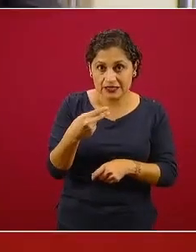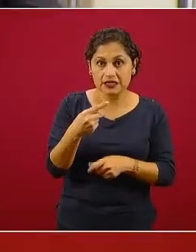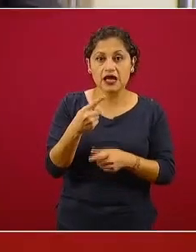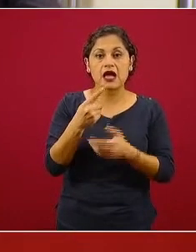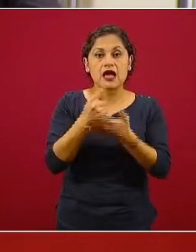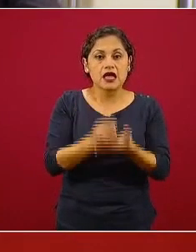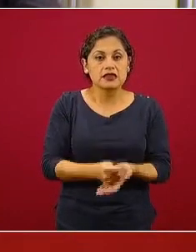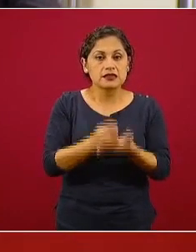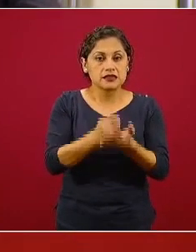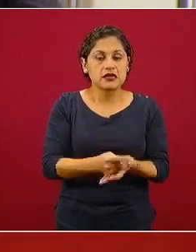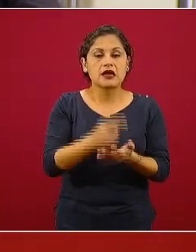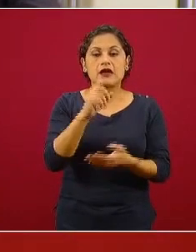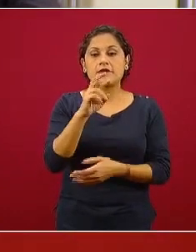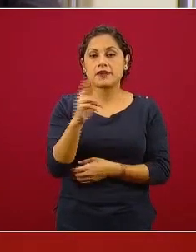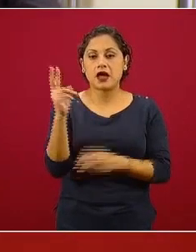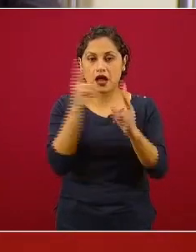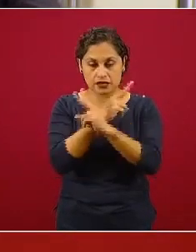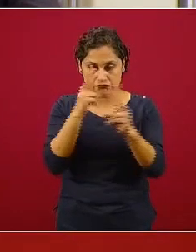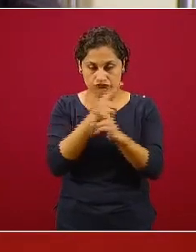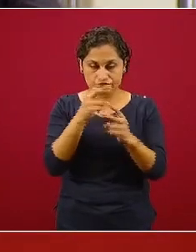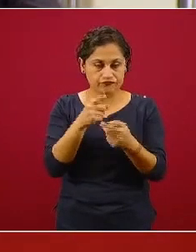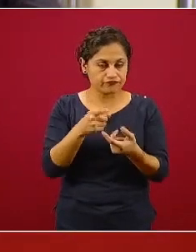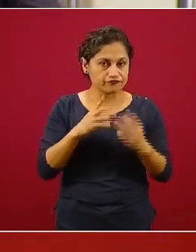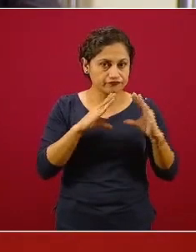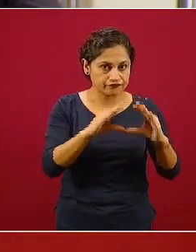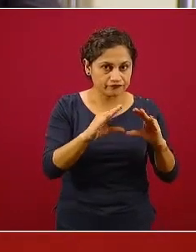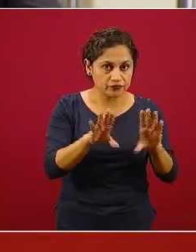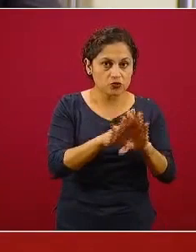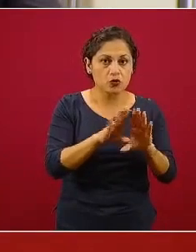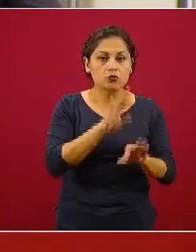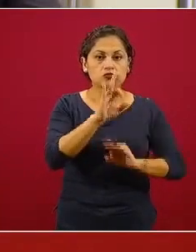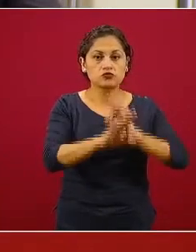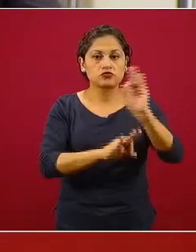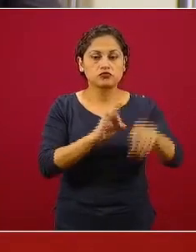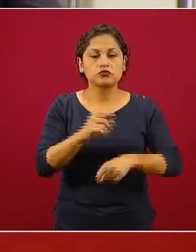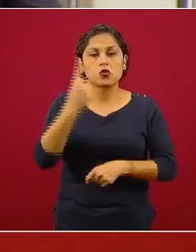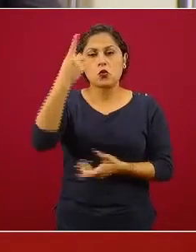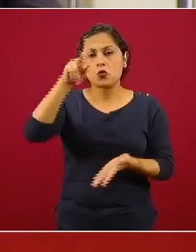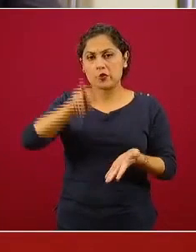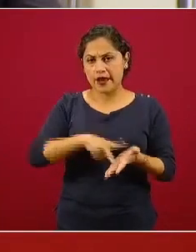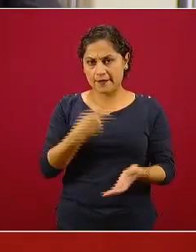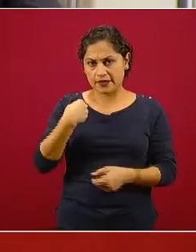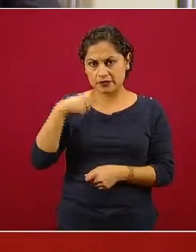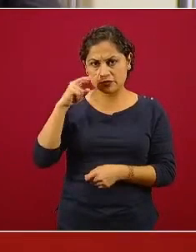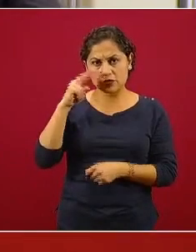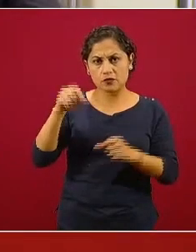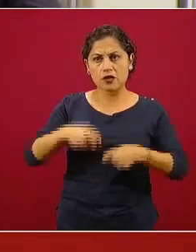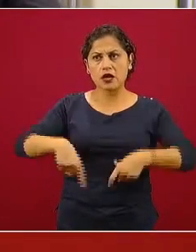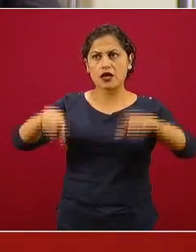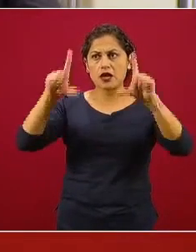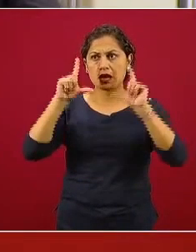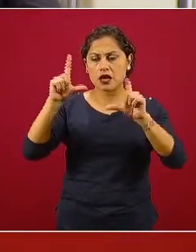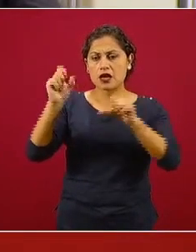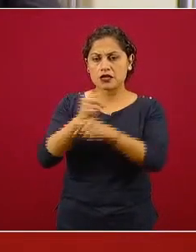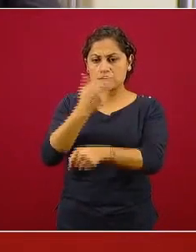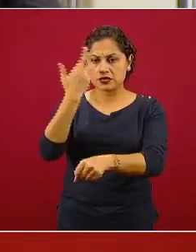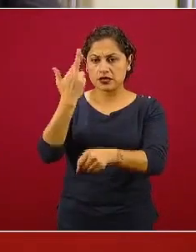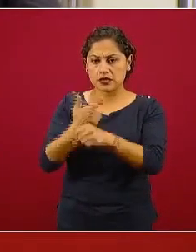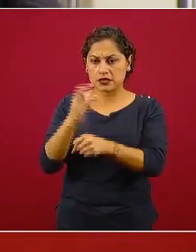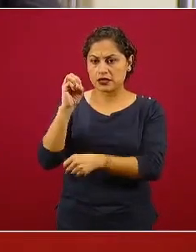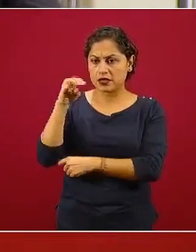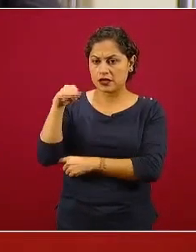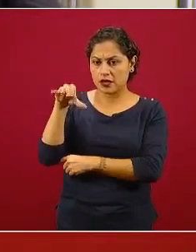Entonces, bueno, en alguna ocasión me metí a la página de la Secretaría para decir, bueno, vamos a buscar